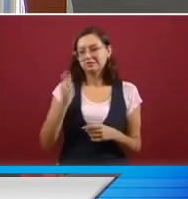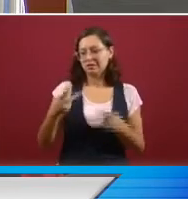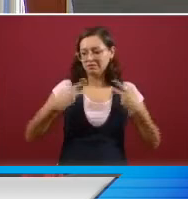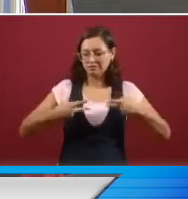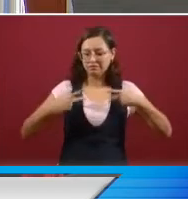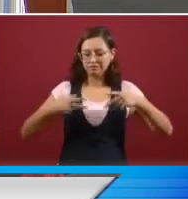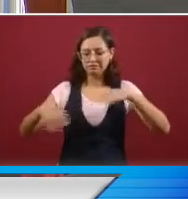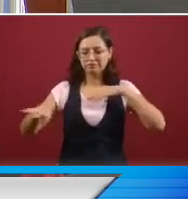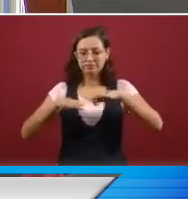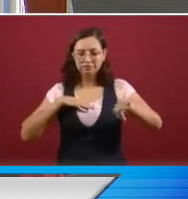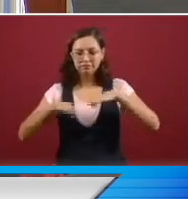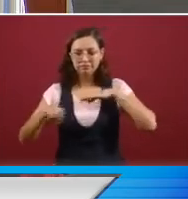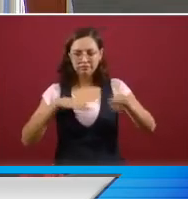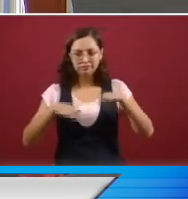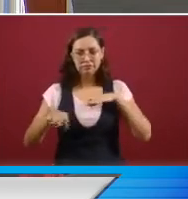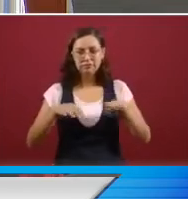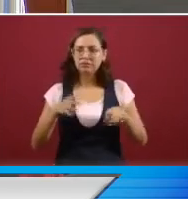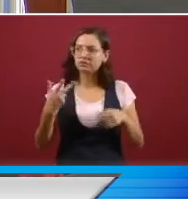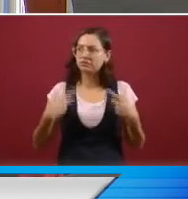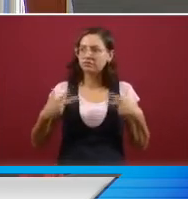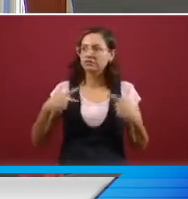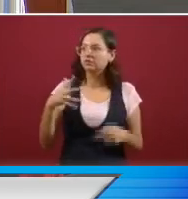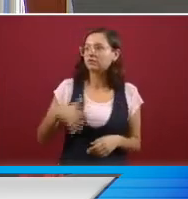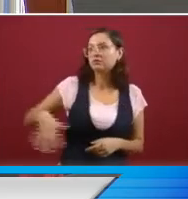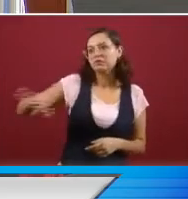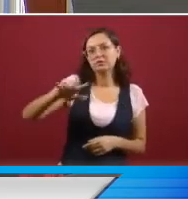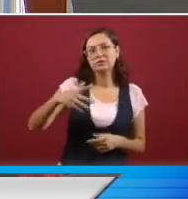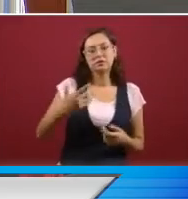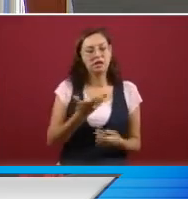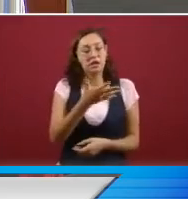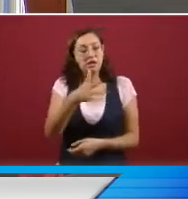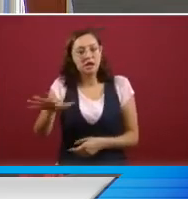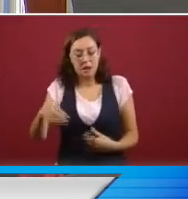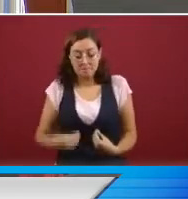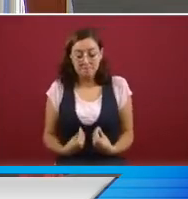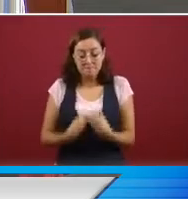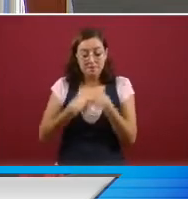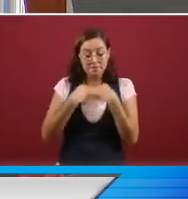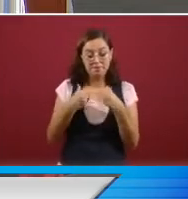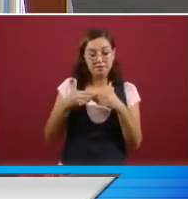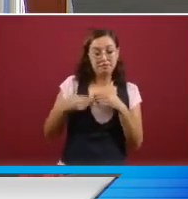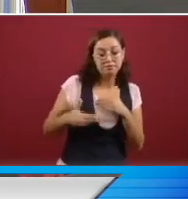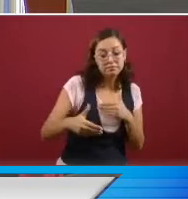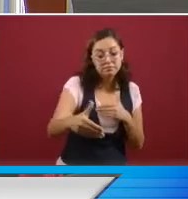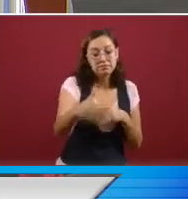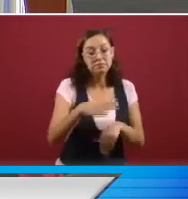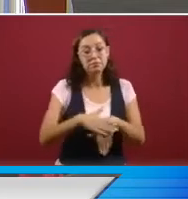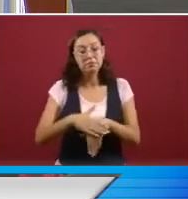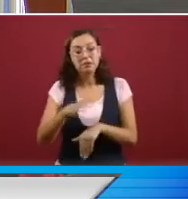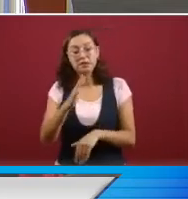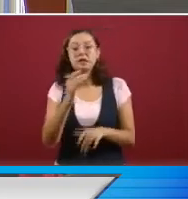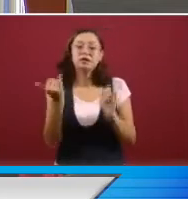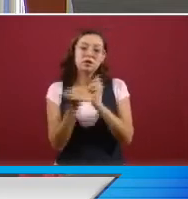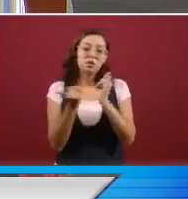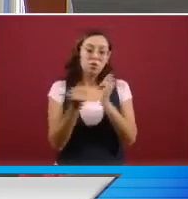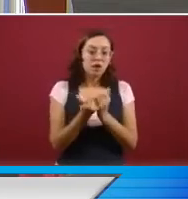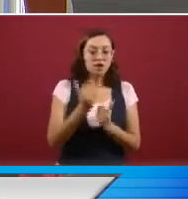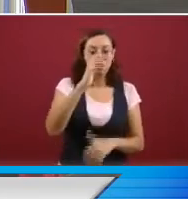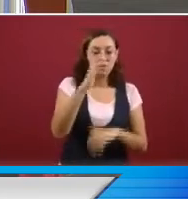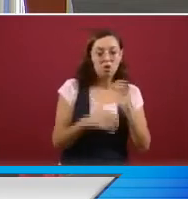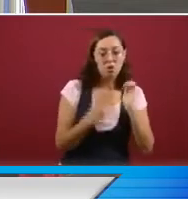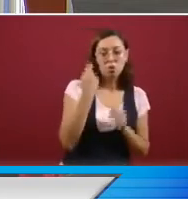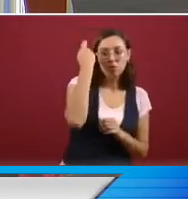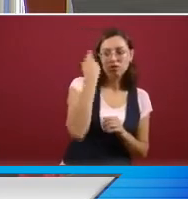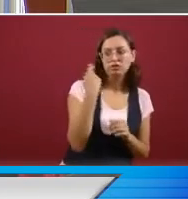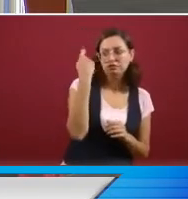que cuando el trabajador se retire tenga un 10% más. El SAR es el pilar del sistema de seguridad social del país para el bienestar de los